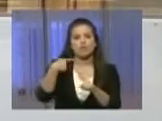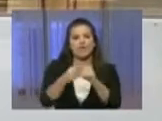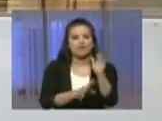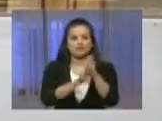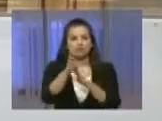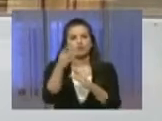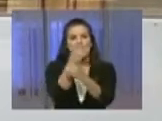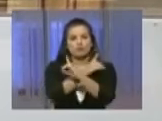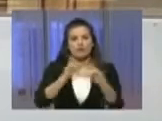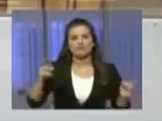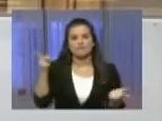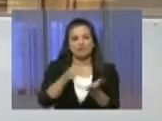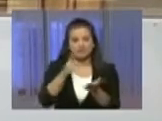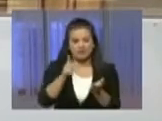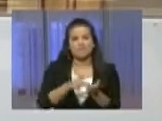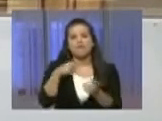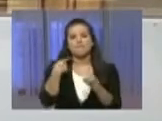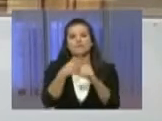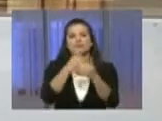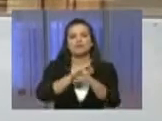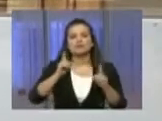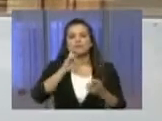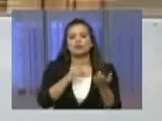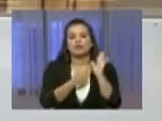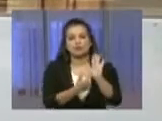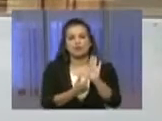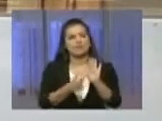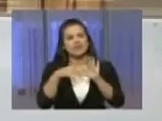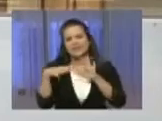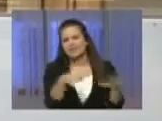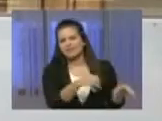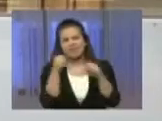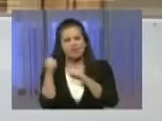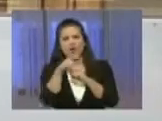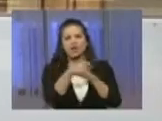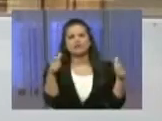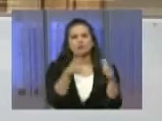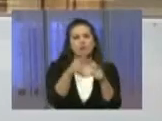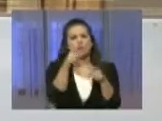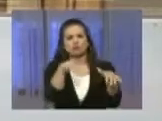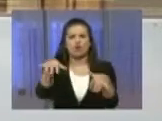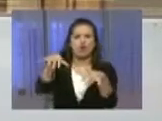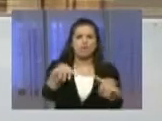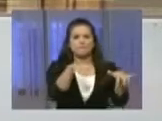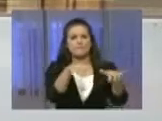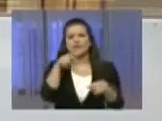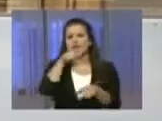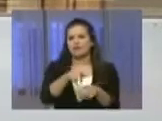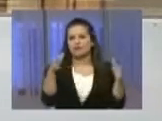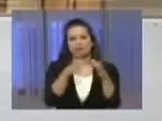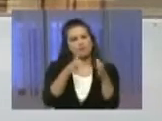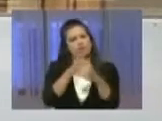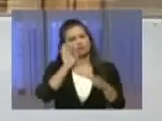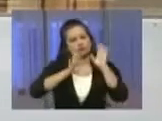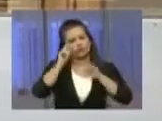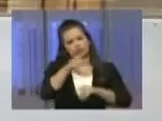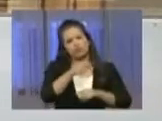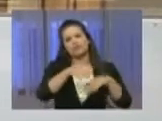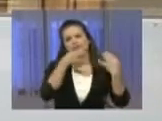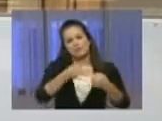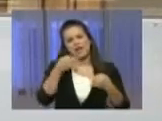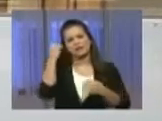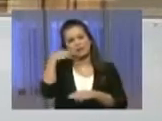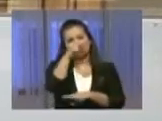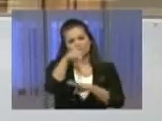participativa y protagónica y se la quitemos a esta banda de zombies de oligarcas de burócratas y de corrupto En que cayó la asamblea